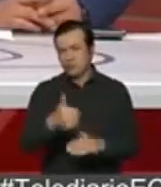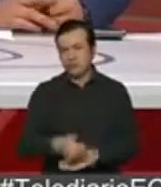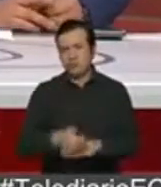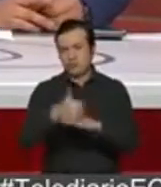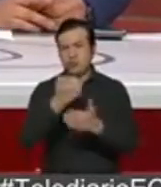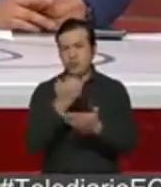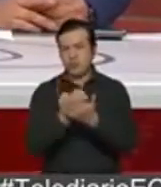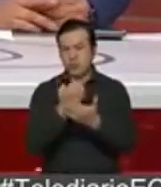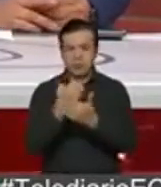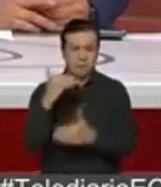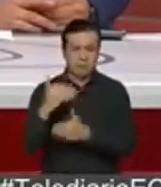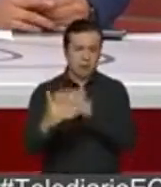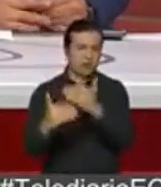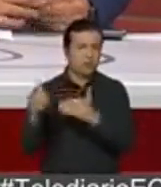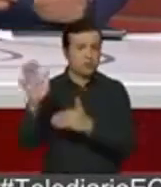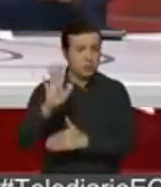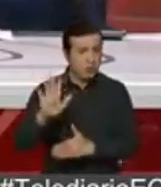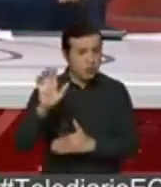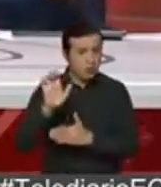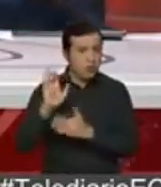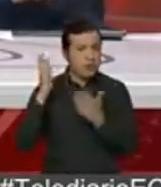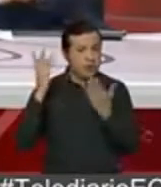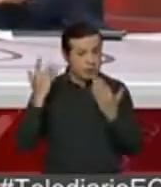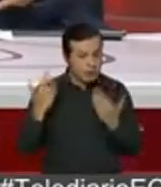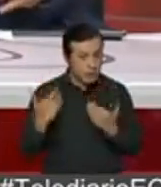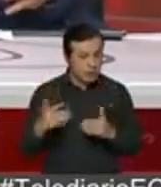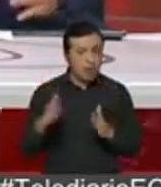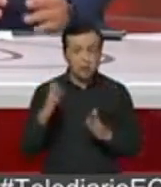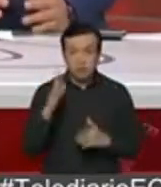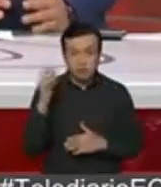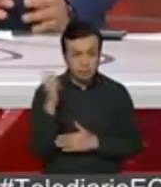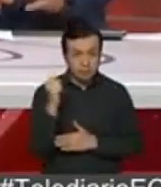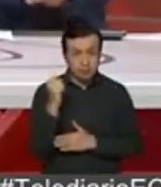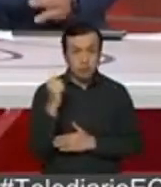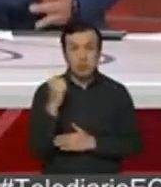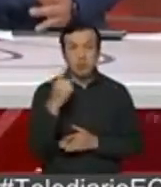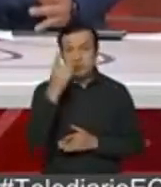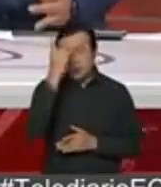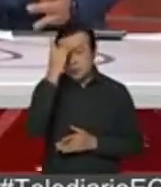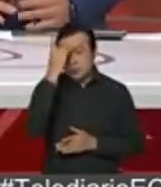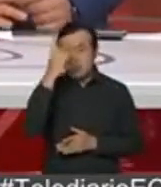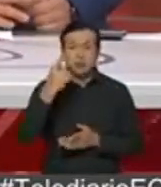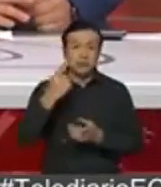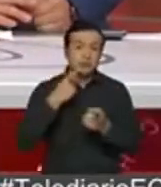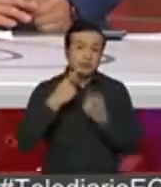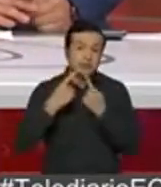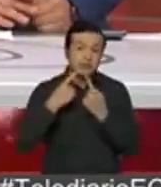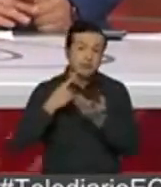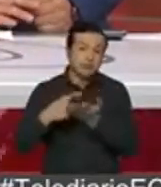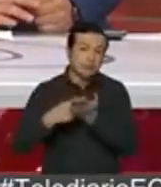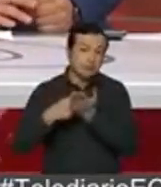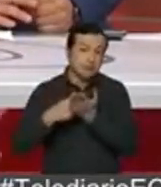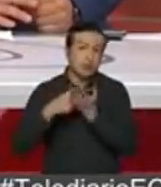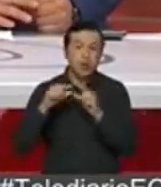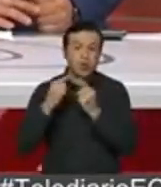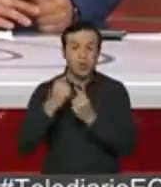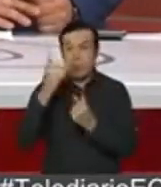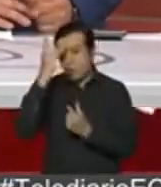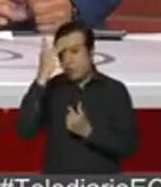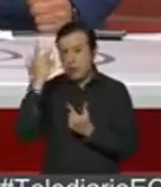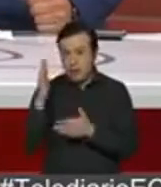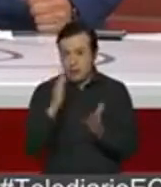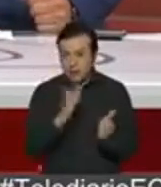en materia económica del país luego de que se alcanzó esta renegociación de la deuda con el mayor grupo de tenedores